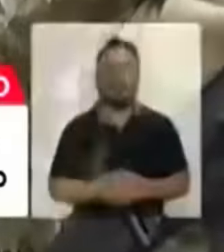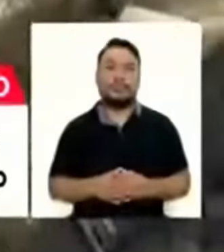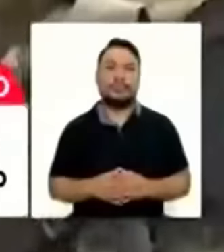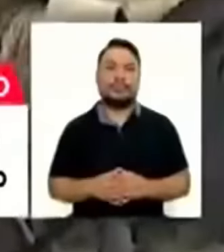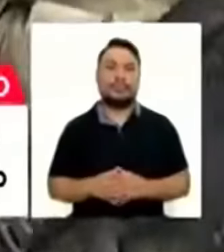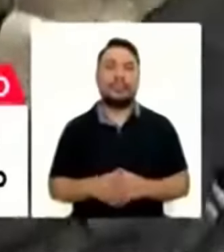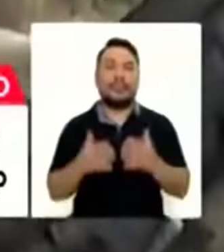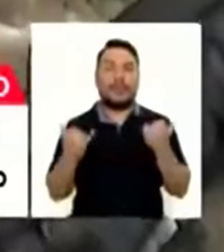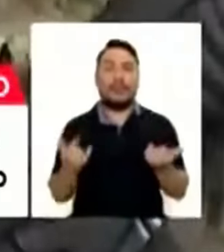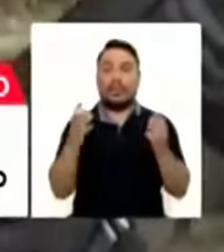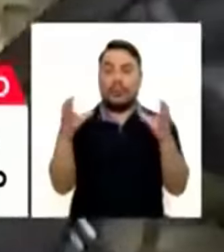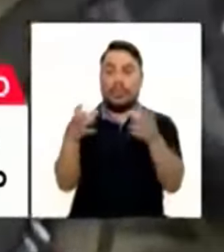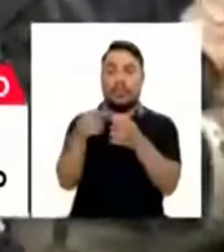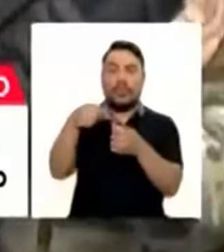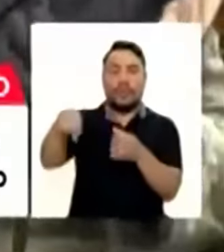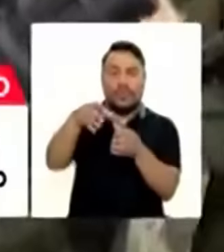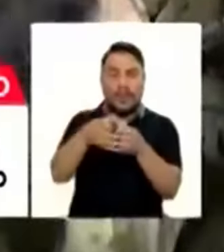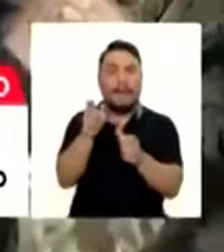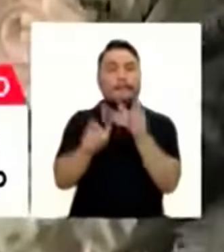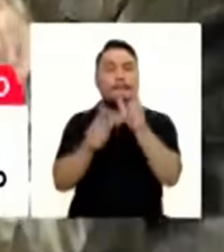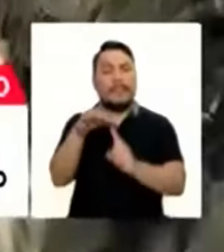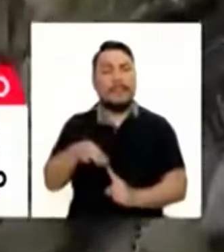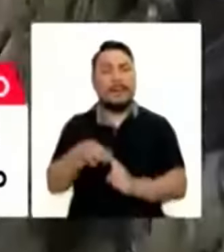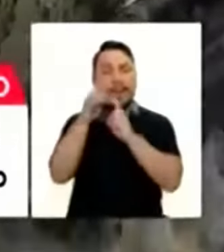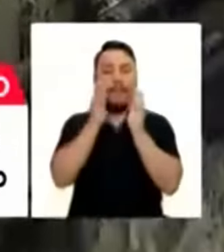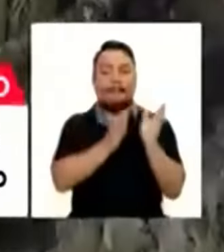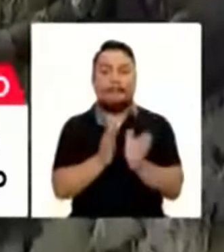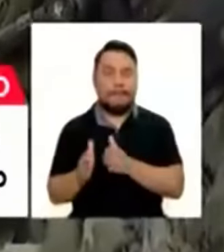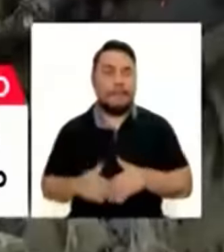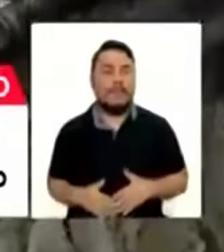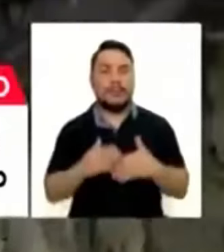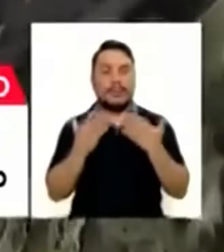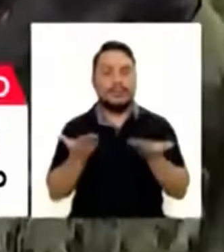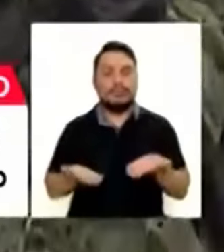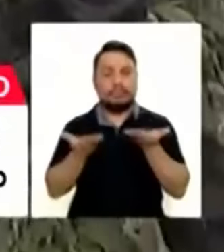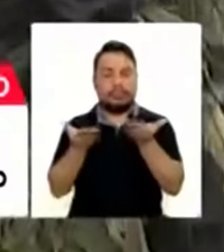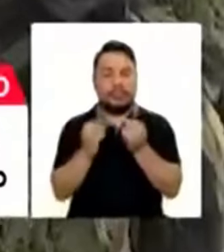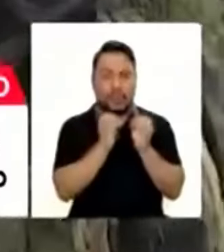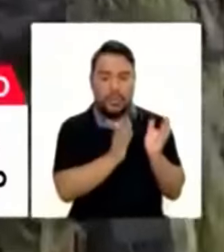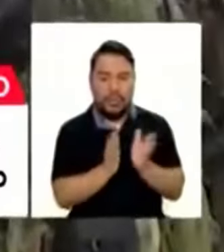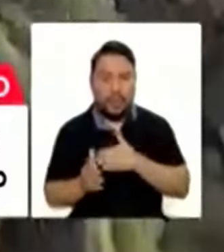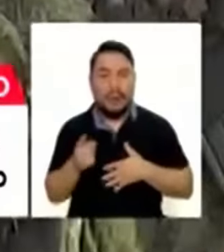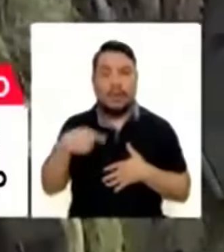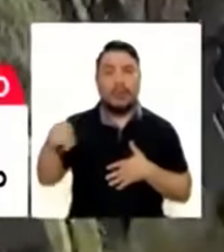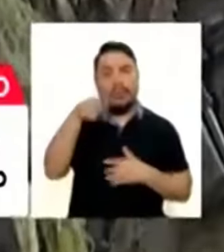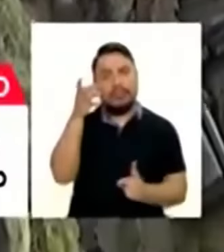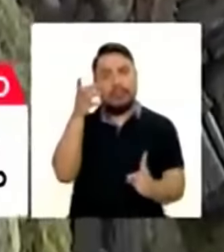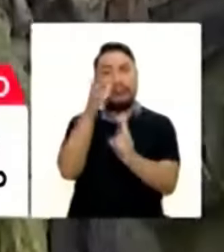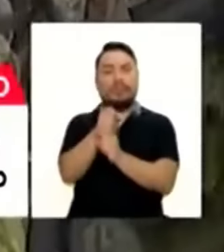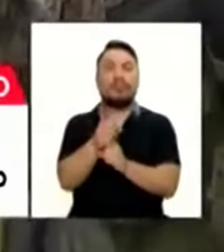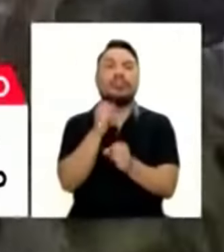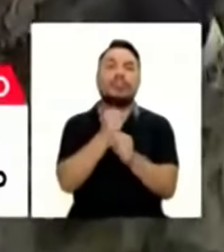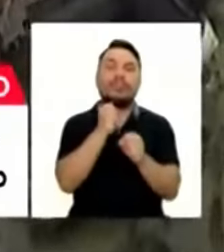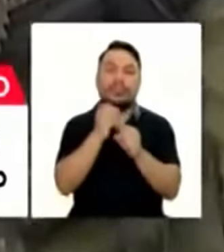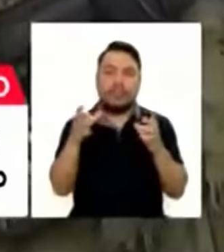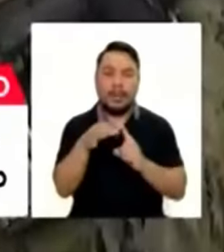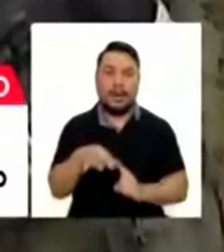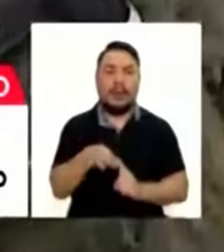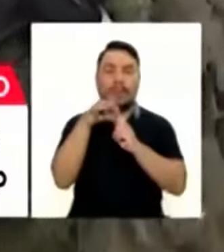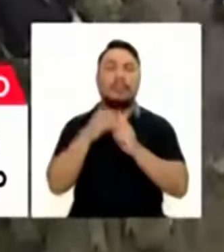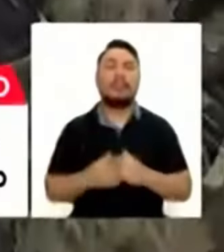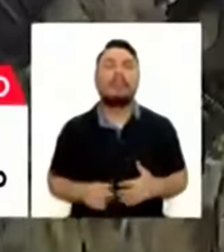Especiales que está constituida por personal especialmente preparado, entrenado y organizado para el cumplimiento de las operaciones